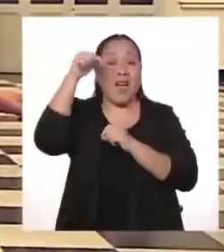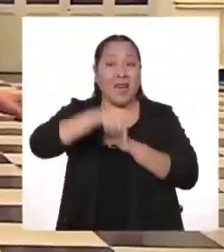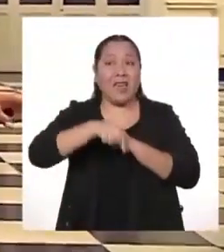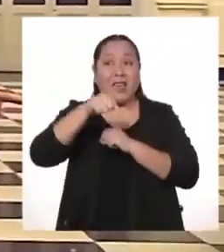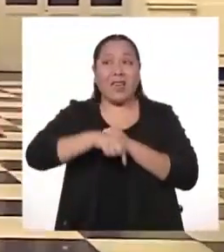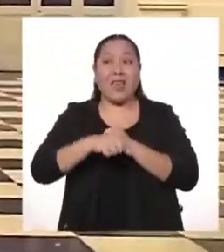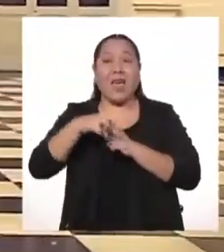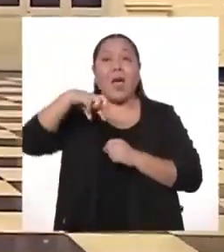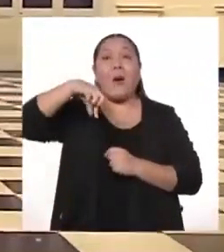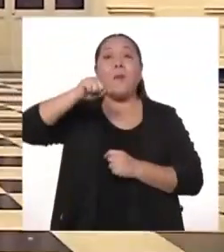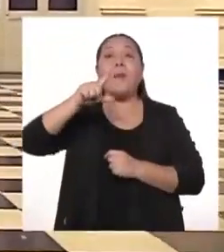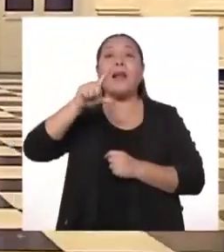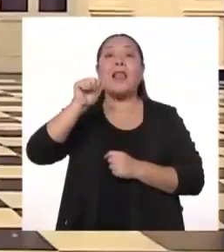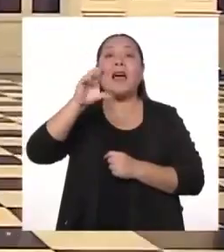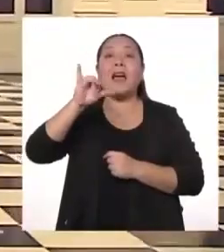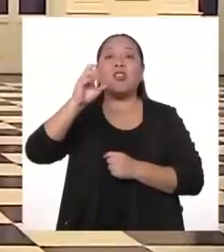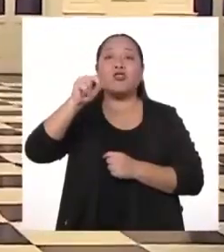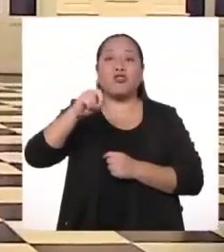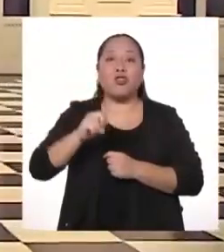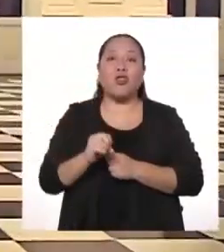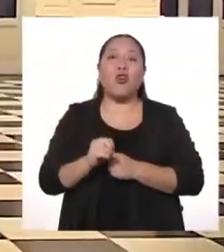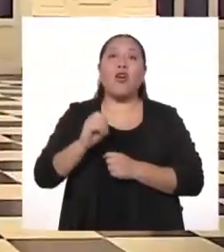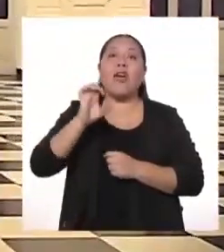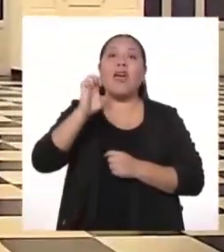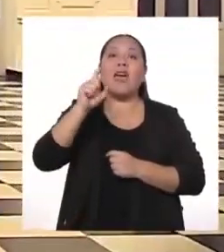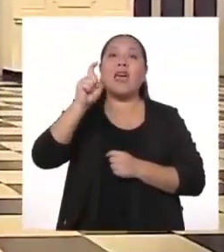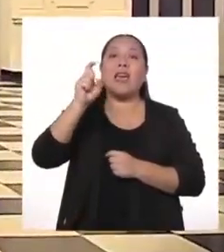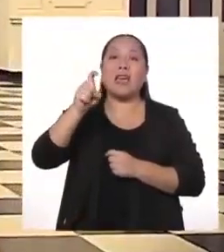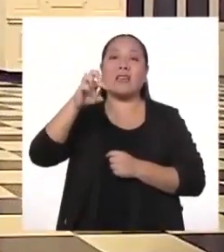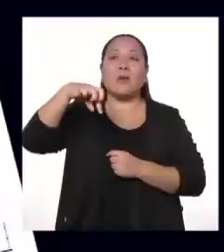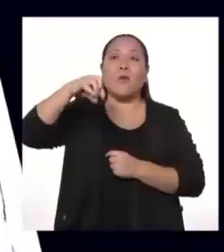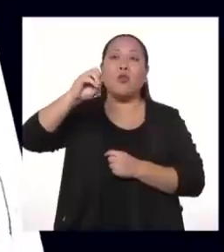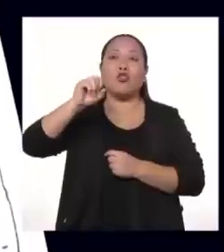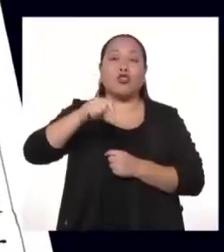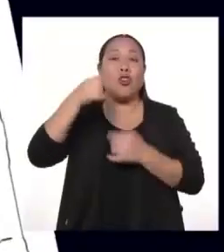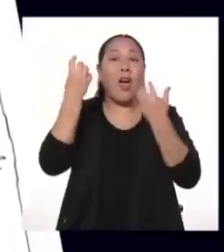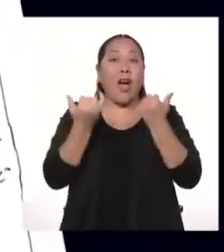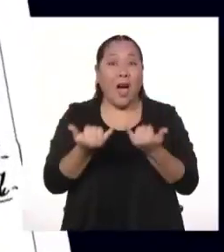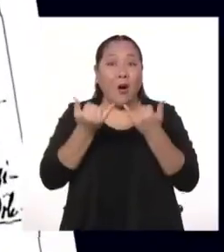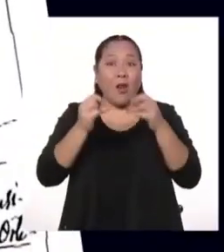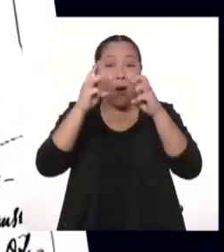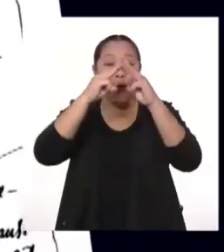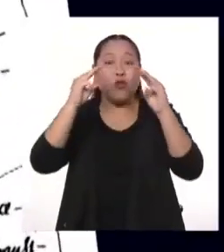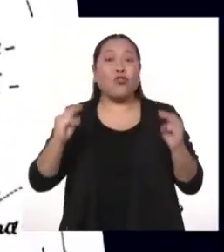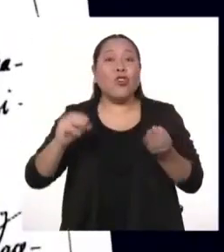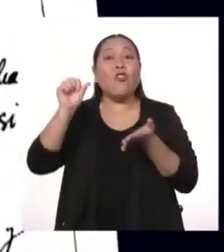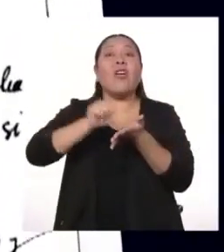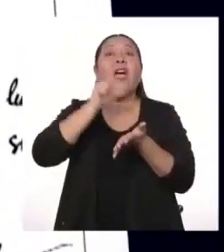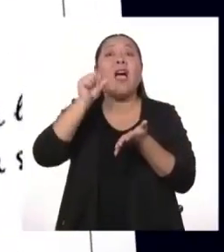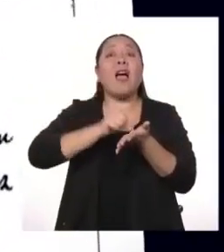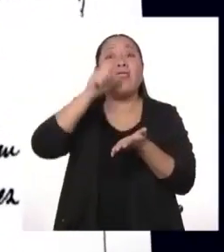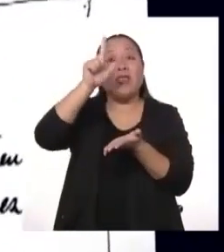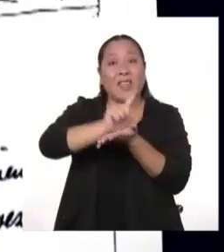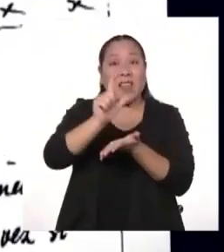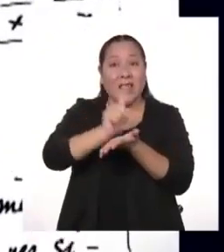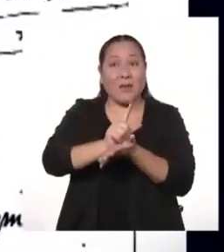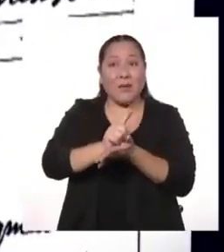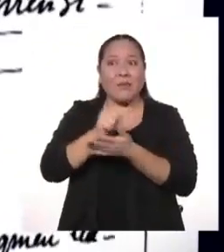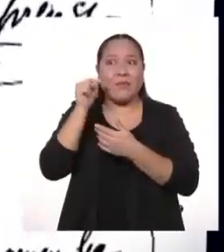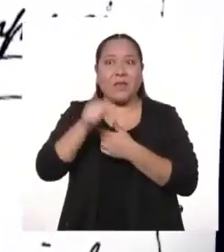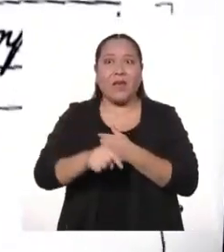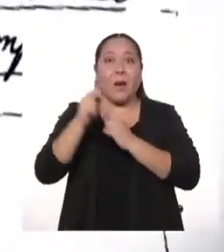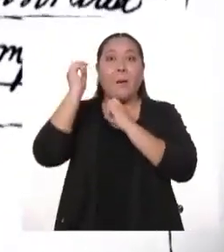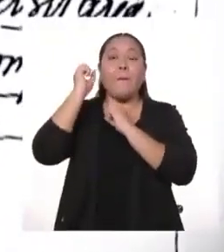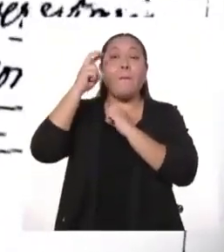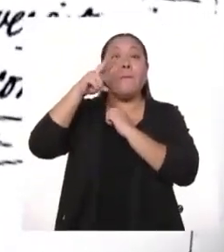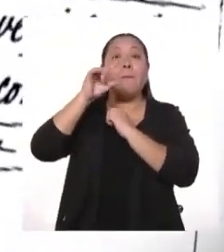el Palacio de la Exposición, actual Museo de Arte de Lima. Valdelomar era un espectáculo cuando se